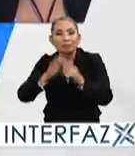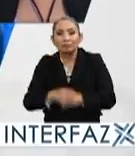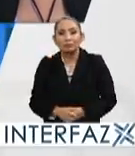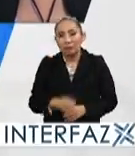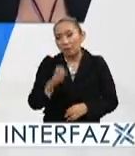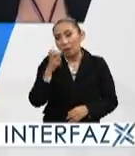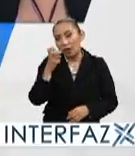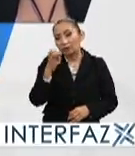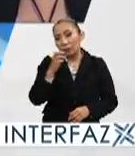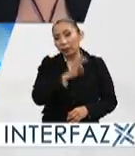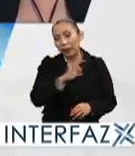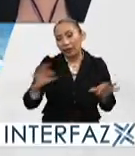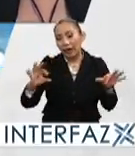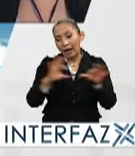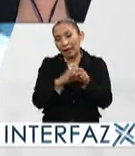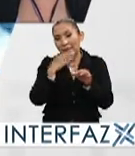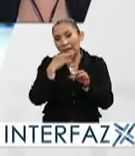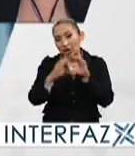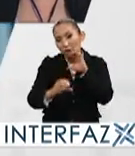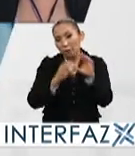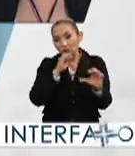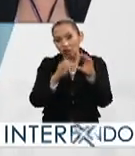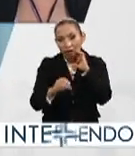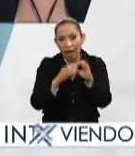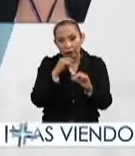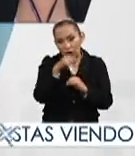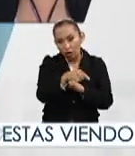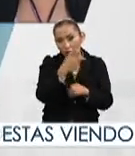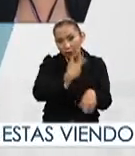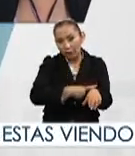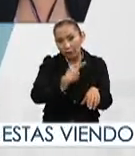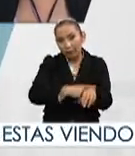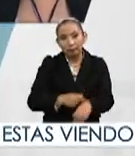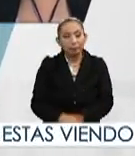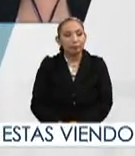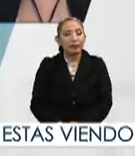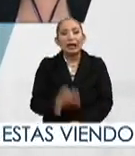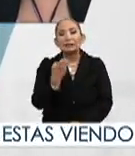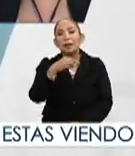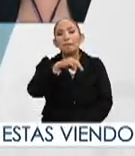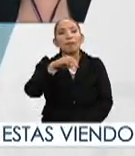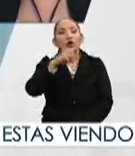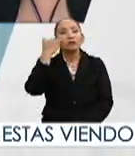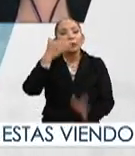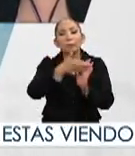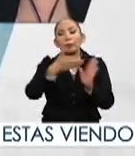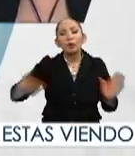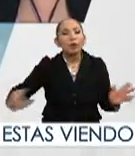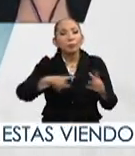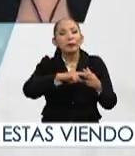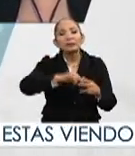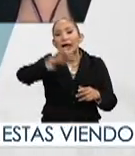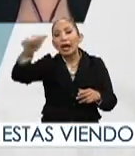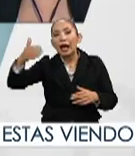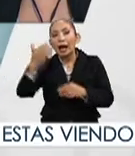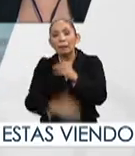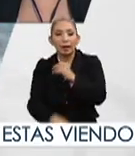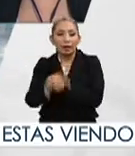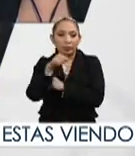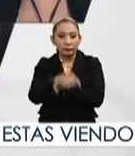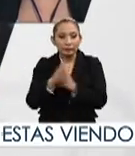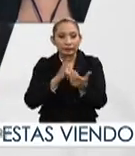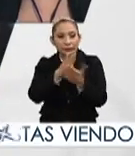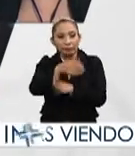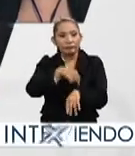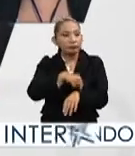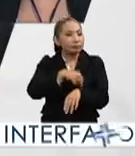ese sentido pueda establecer una adecuada comunicación con el paciente. Perfecto. ¿Cuánto dura alguien que se somete a